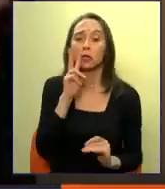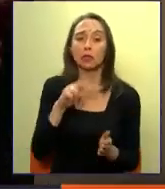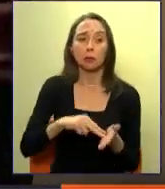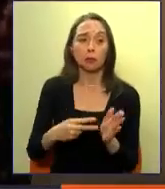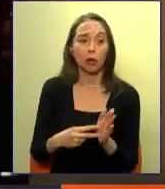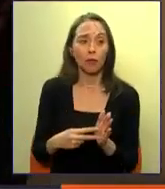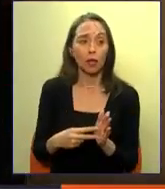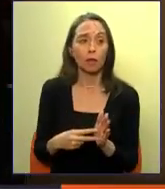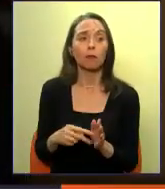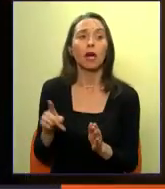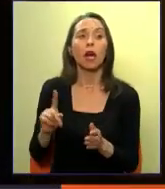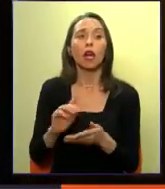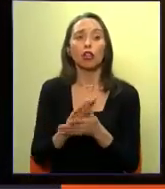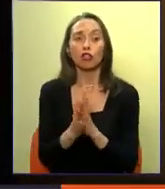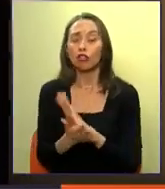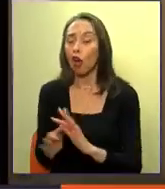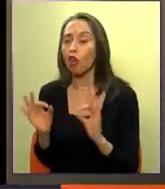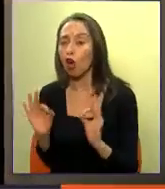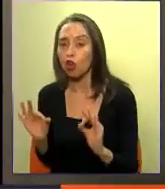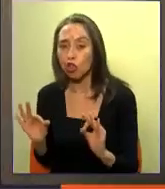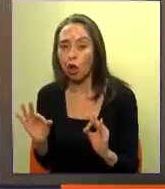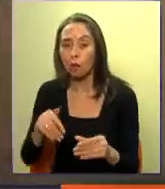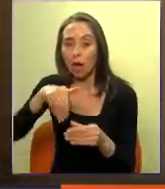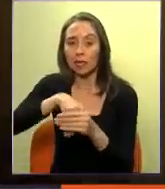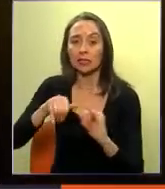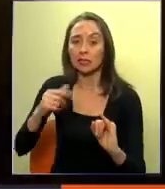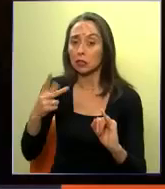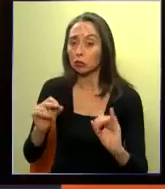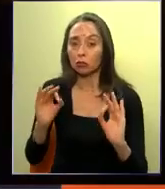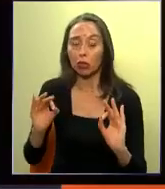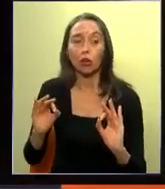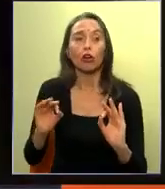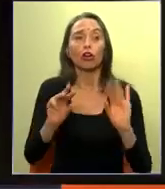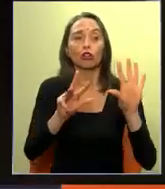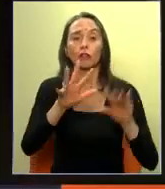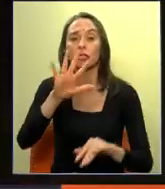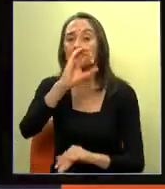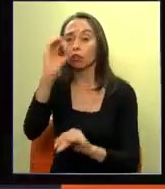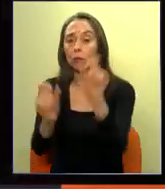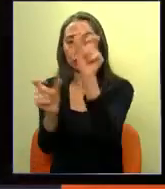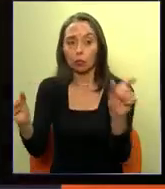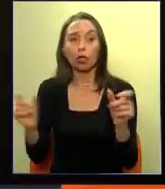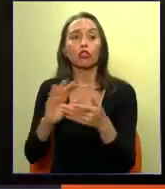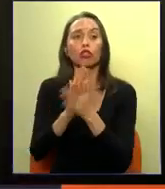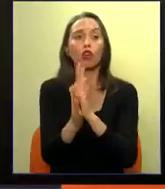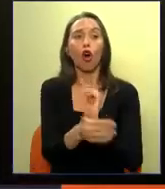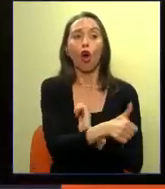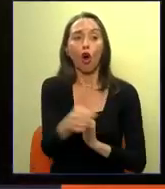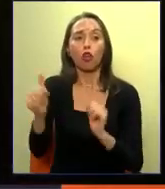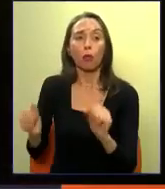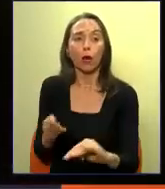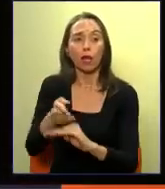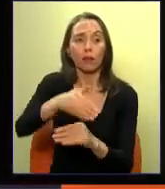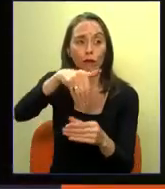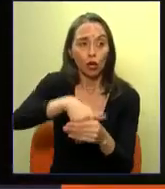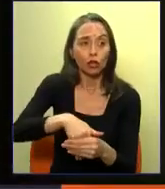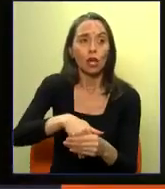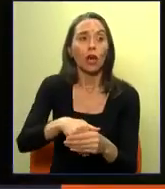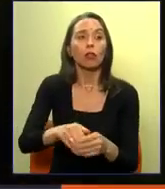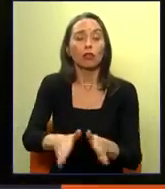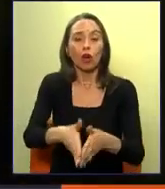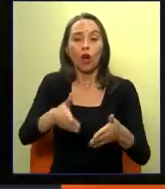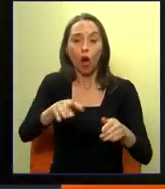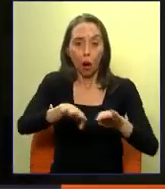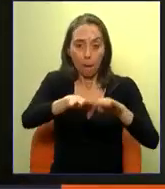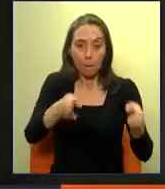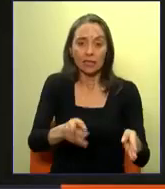puede decir que está totalmente normal, porque sobre el 95% de todo el mundo puede votar. Como las mesas no tienen ni nombres, ni apellidos, ni letras, sino que cada